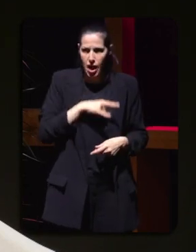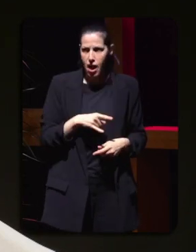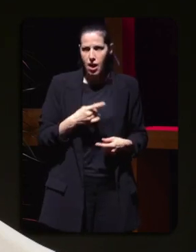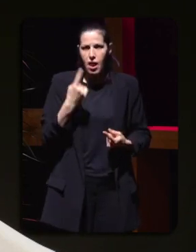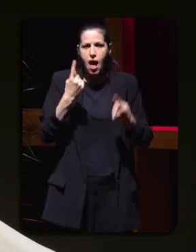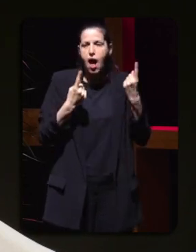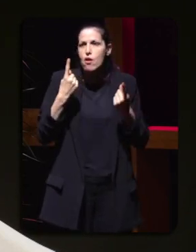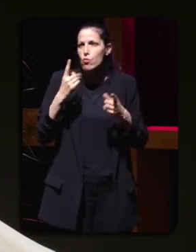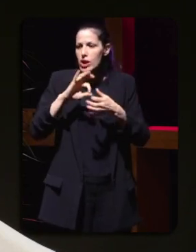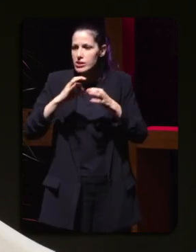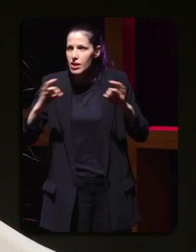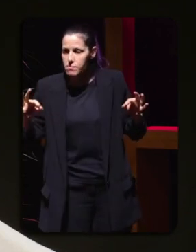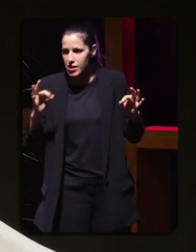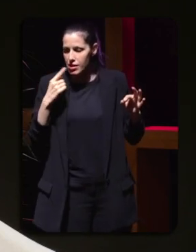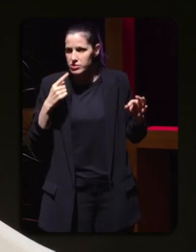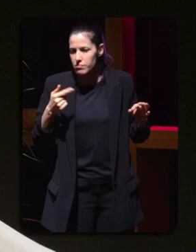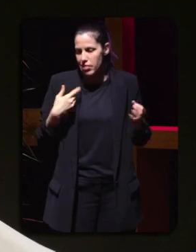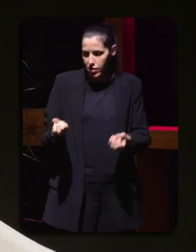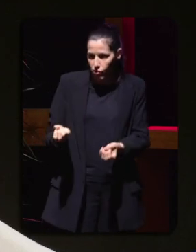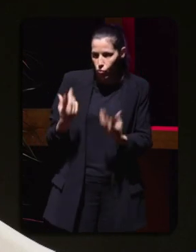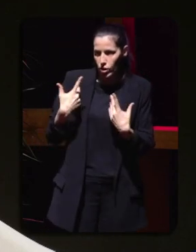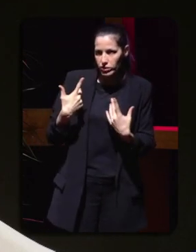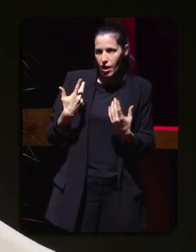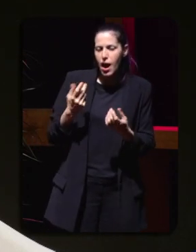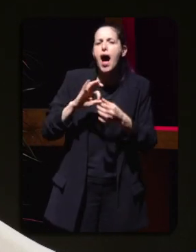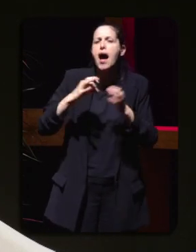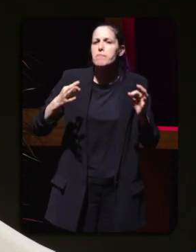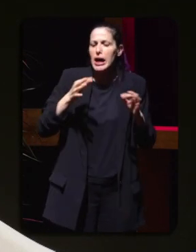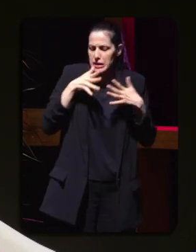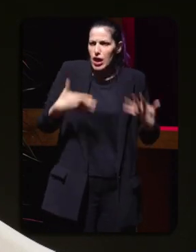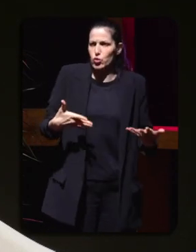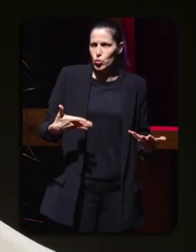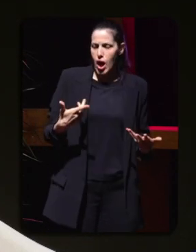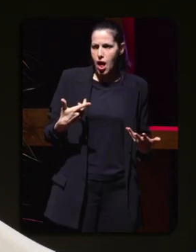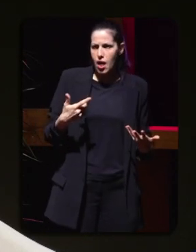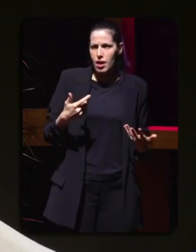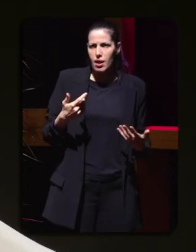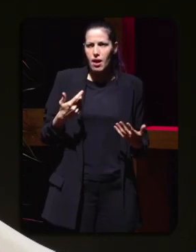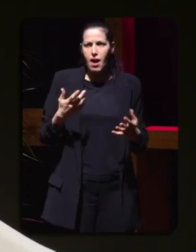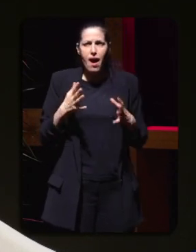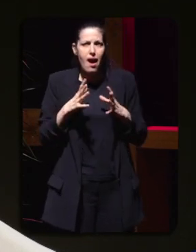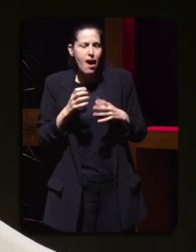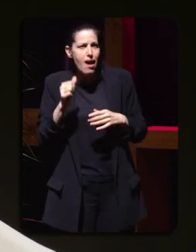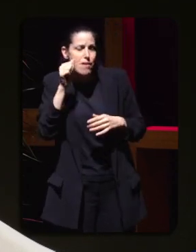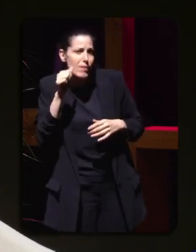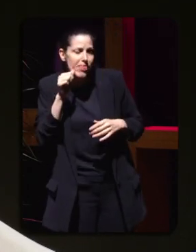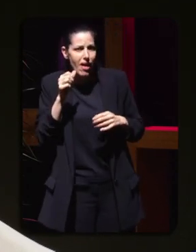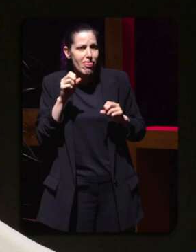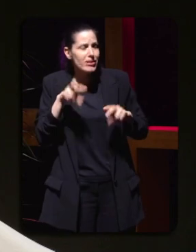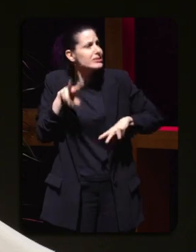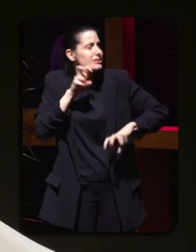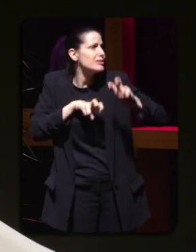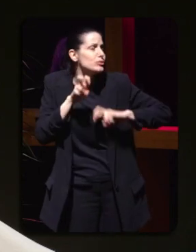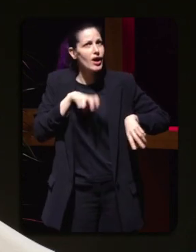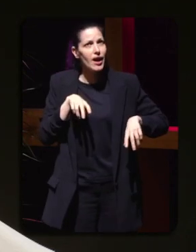amigas venían y me contaban amigas de este siglo como Ay estoy embarazada sin buscarlo como si